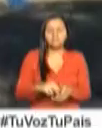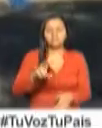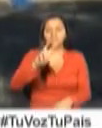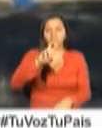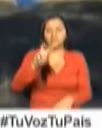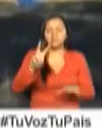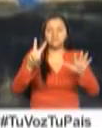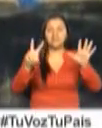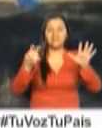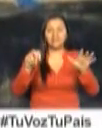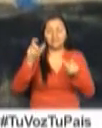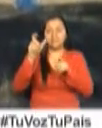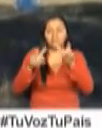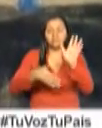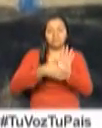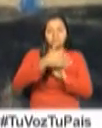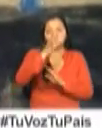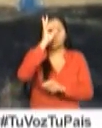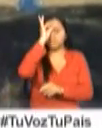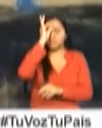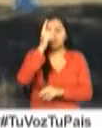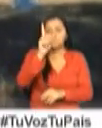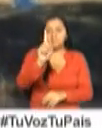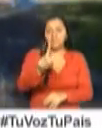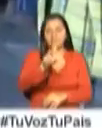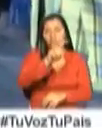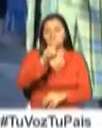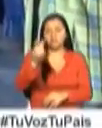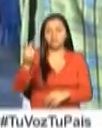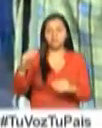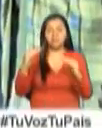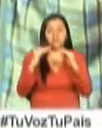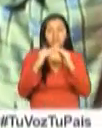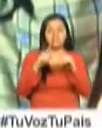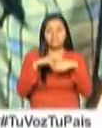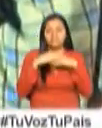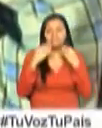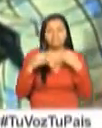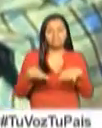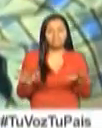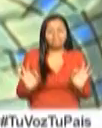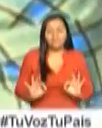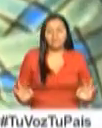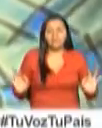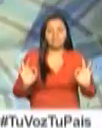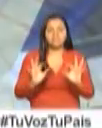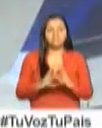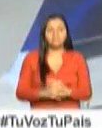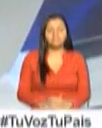270 personas fueron hospitalizadas y otras 1.200 quedaron damnificadas.